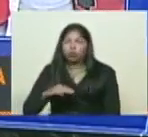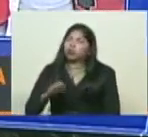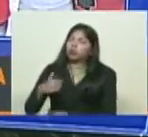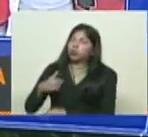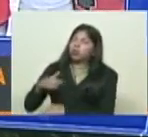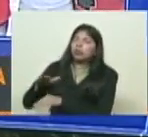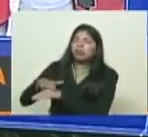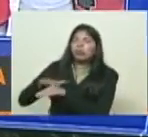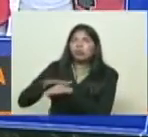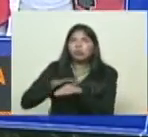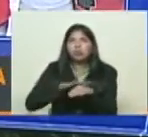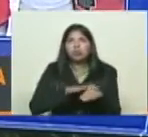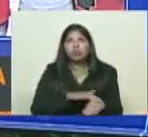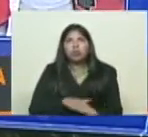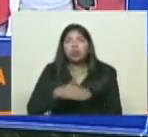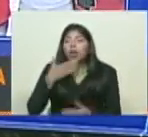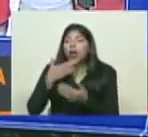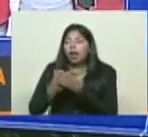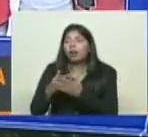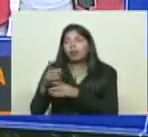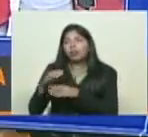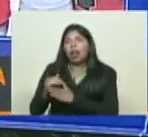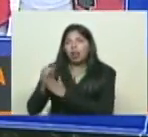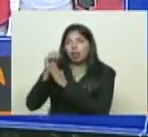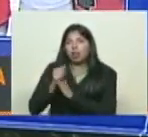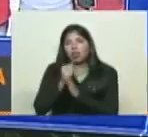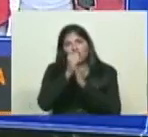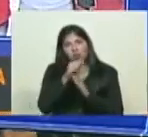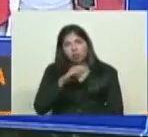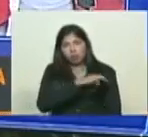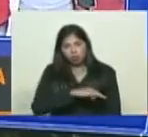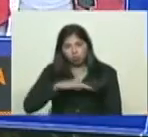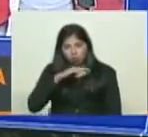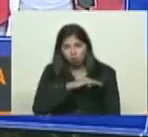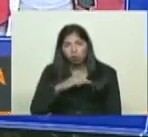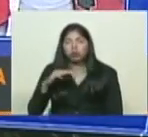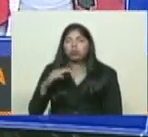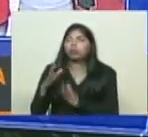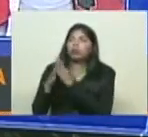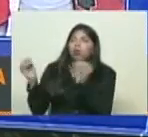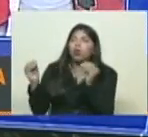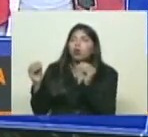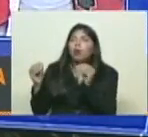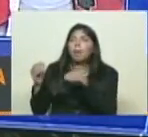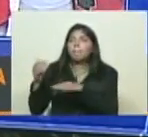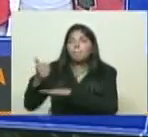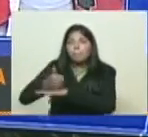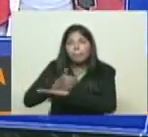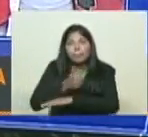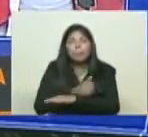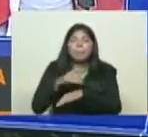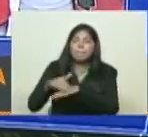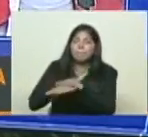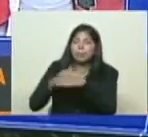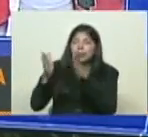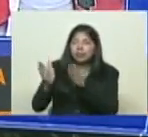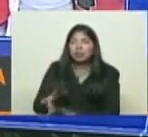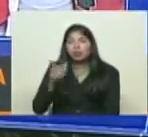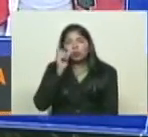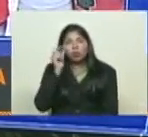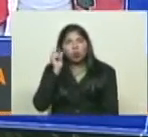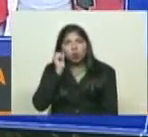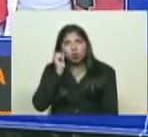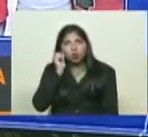quiero agradecer a los jefes de las misiones, de las grandes misiones, a todos los compañeros ministros, ministras, que